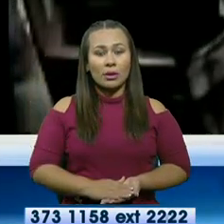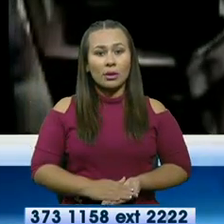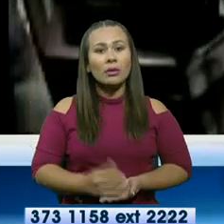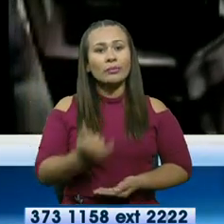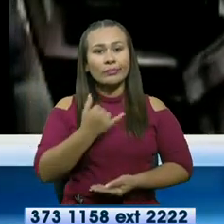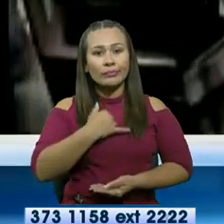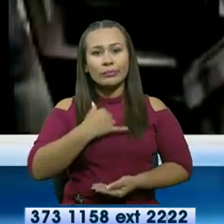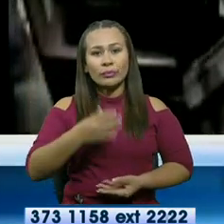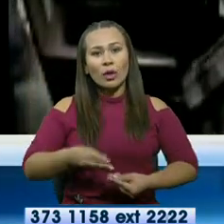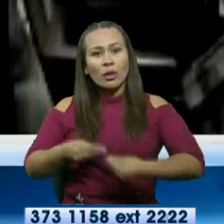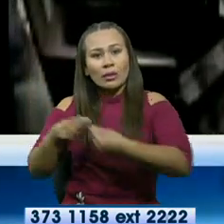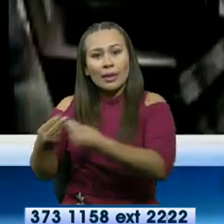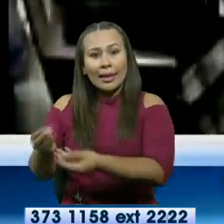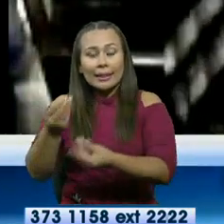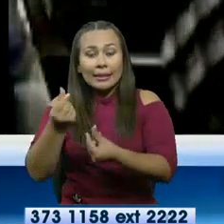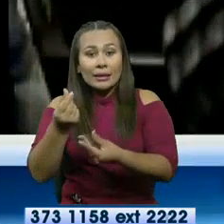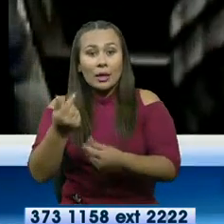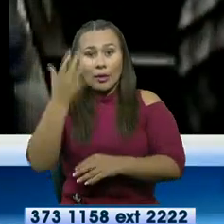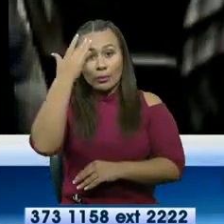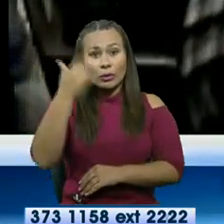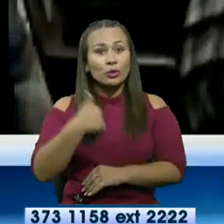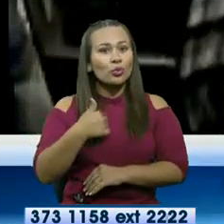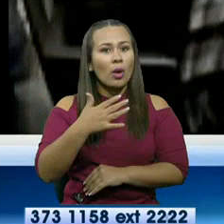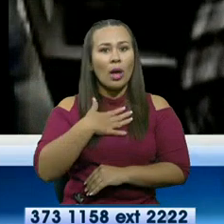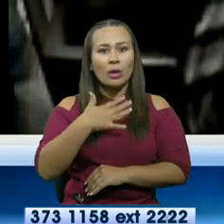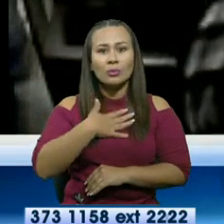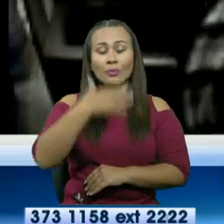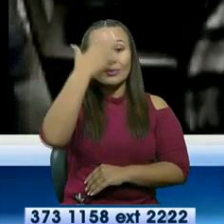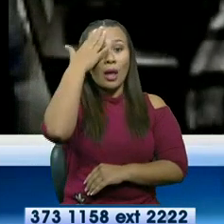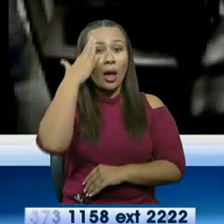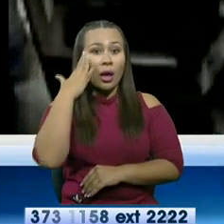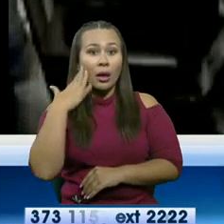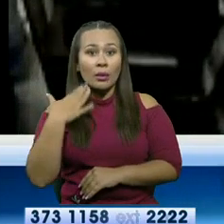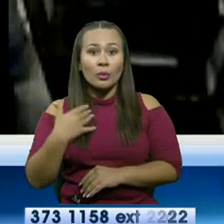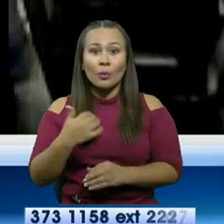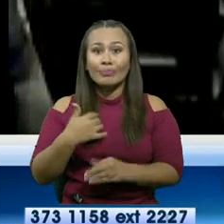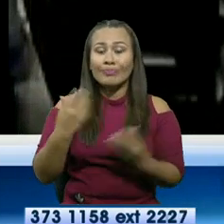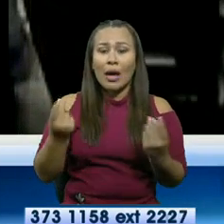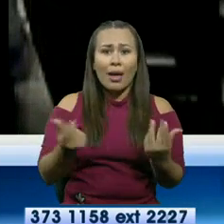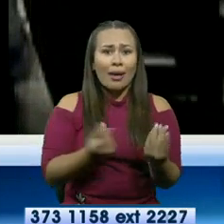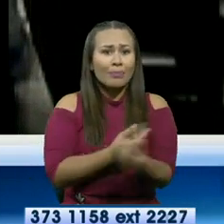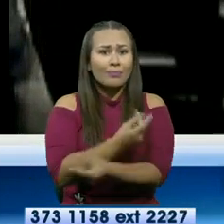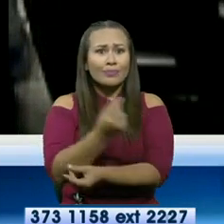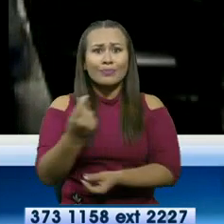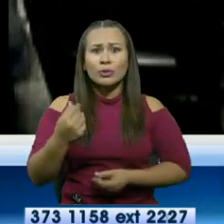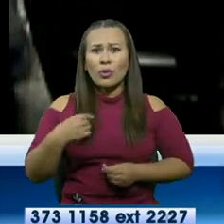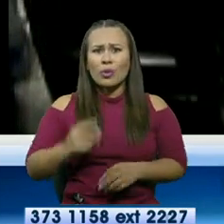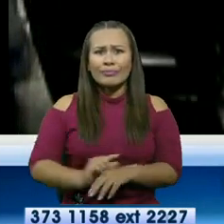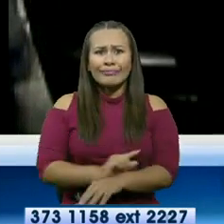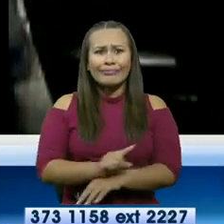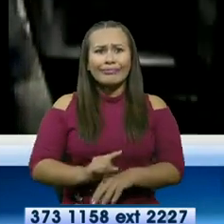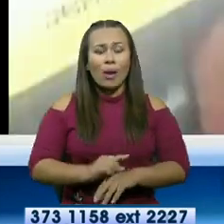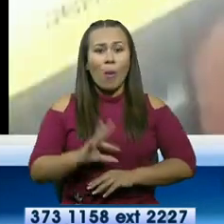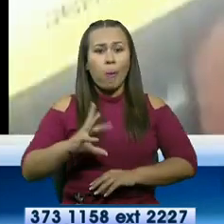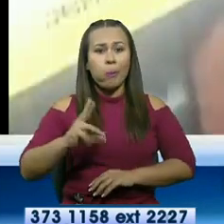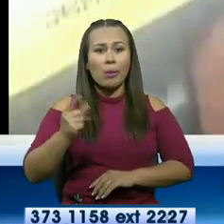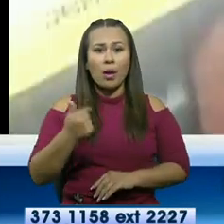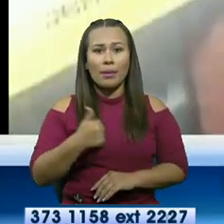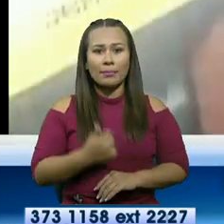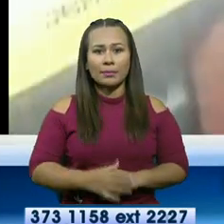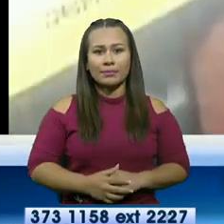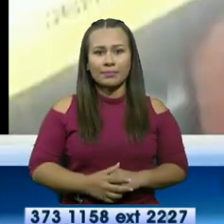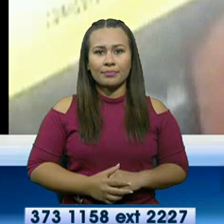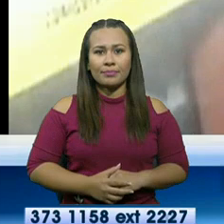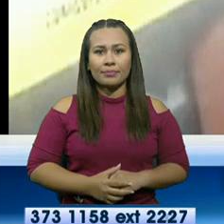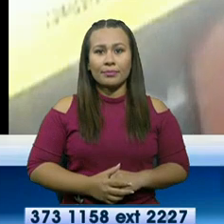que darle porque realmente estaba muy asustado, porque realmente fue muy rápido, fue segundos el robo. Y el